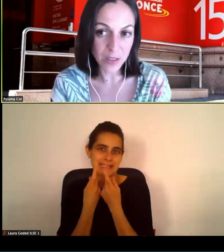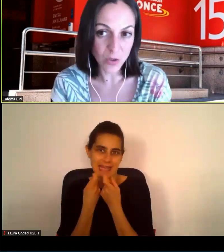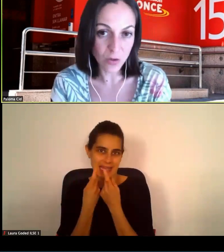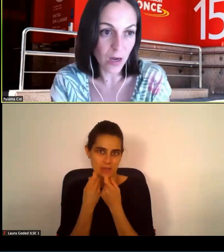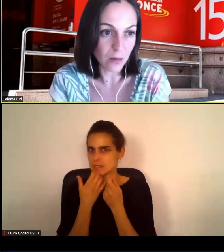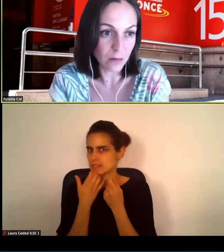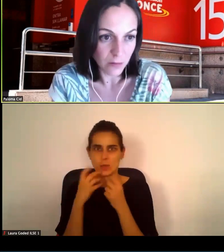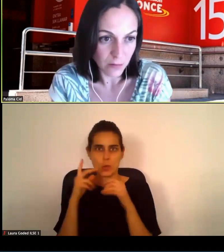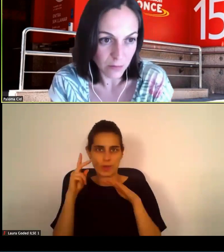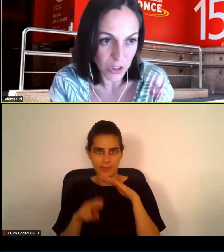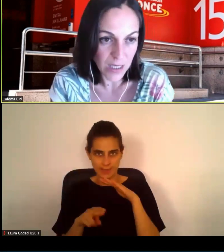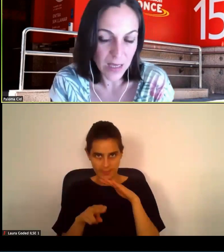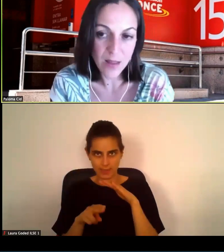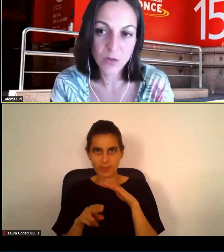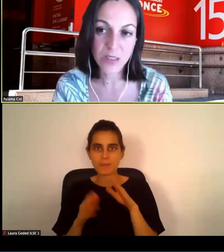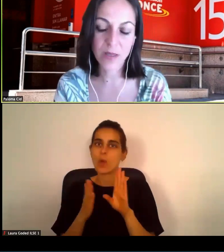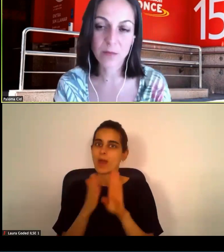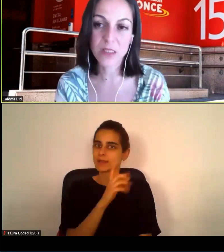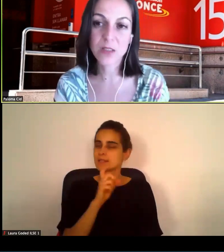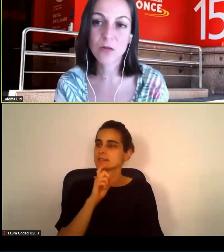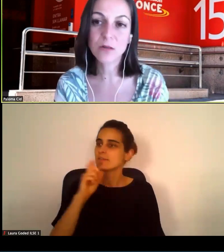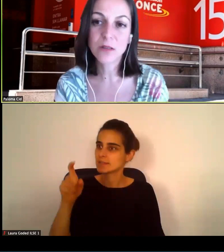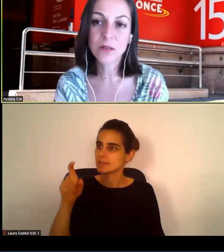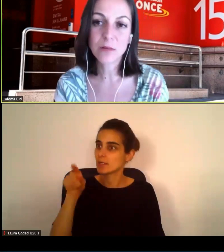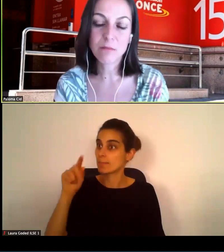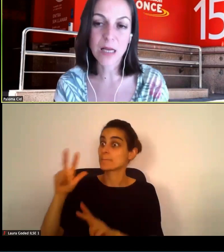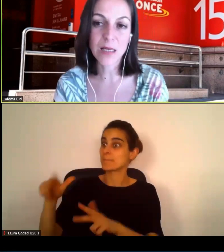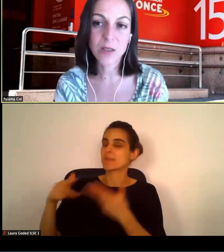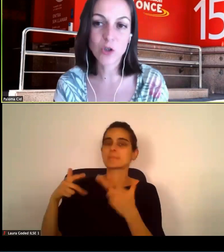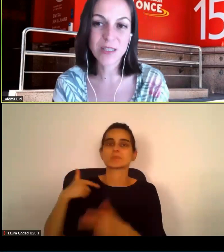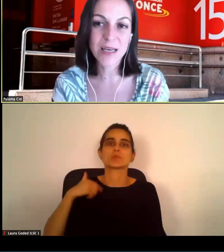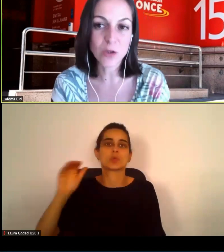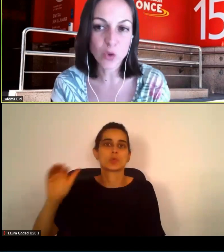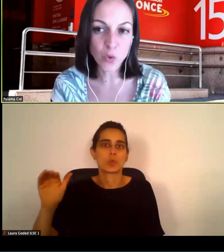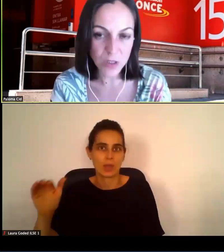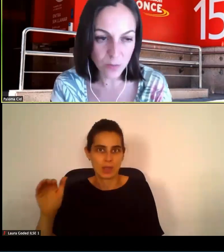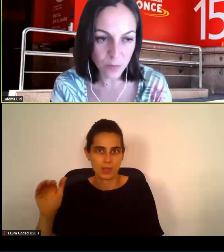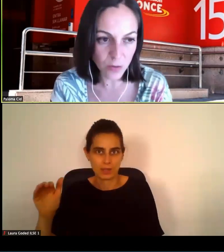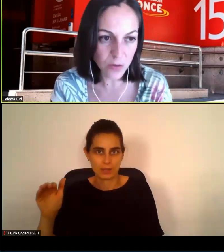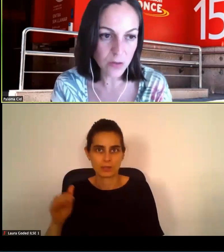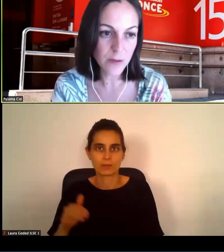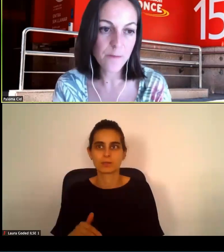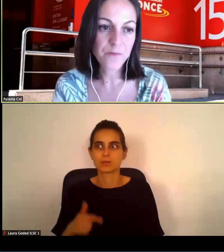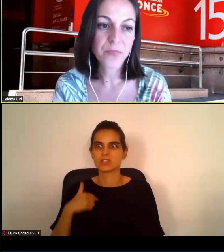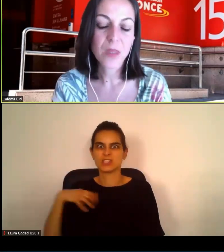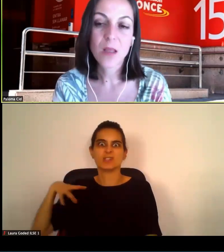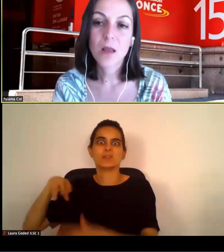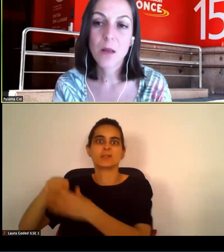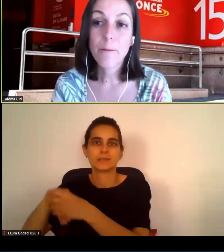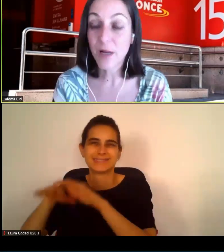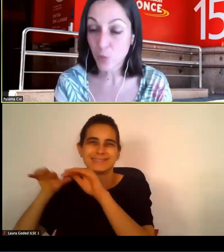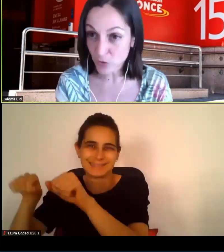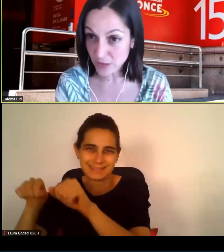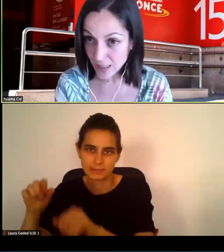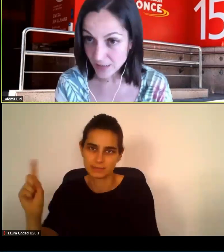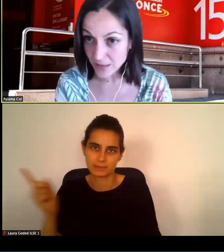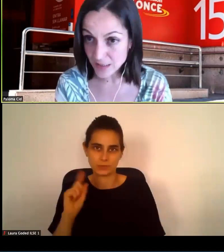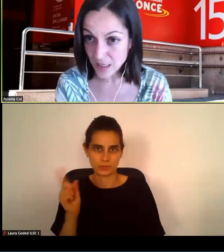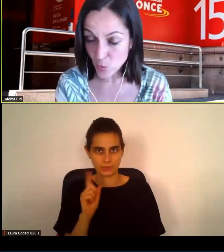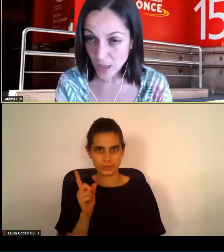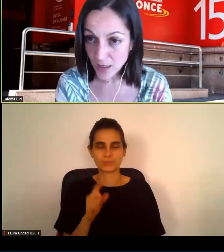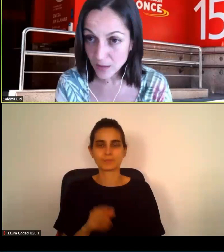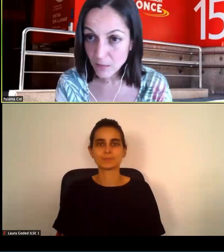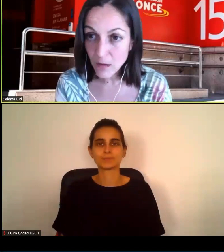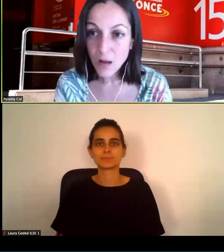la persona nos haya dado ese permiso, ¿vale? No ser intrusivos, preguntar antes